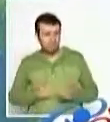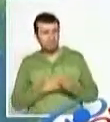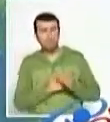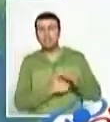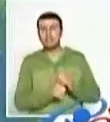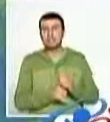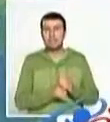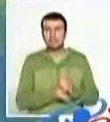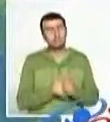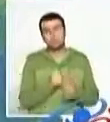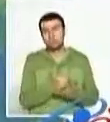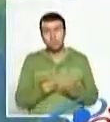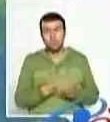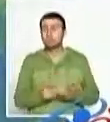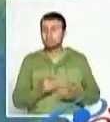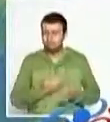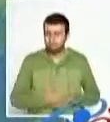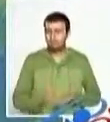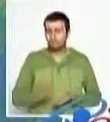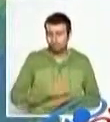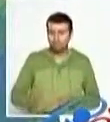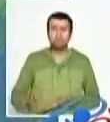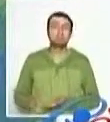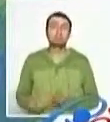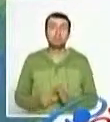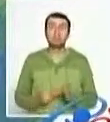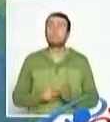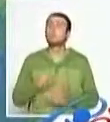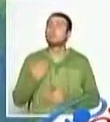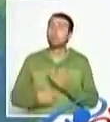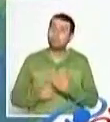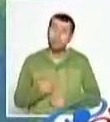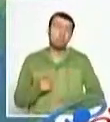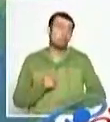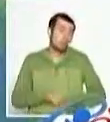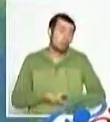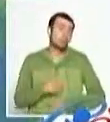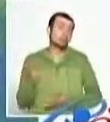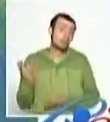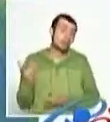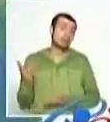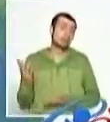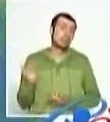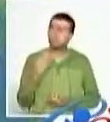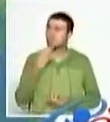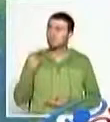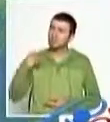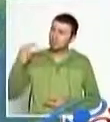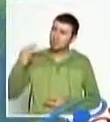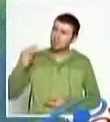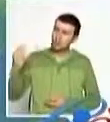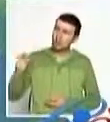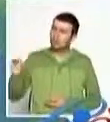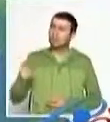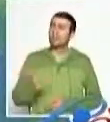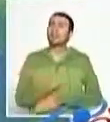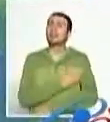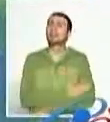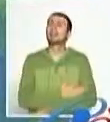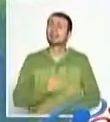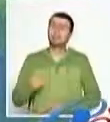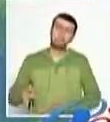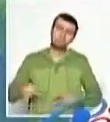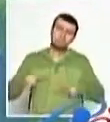Y entonces este proceso pues nos va a llevar un tiempo, por eso la historia clínica nos va a servir muchísimo, partiendo